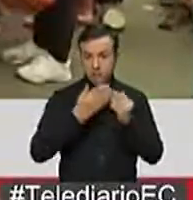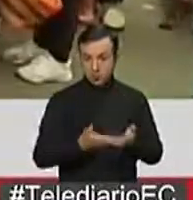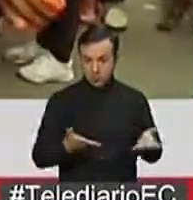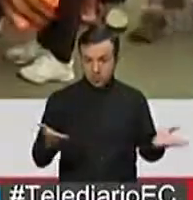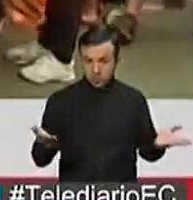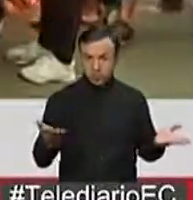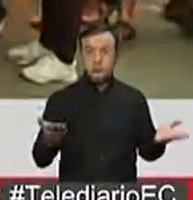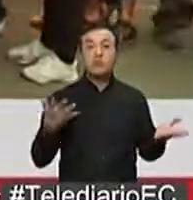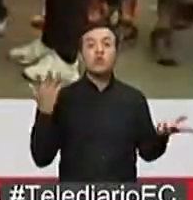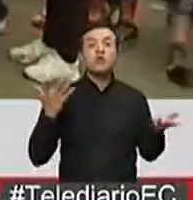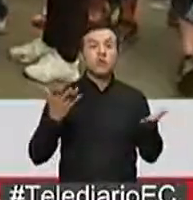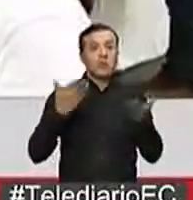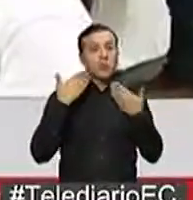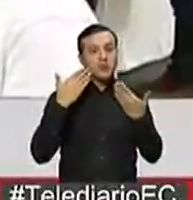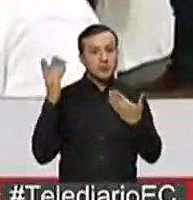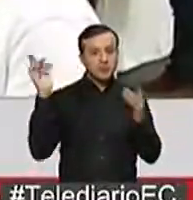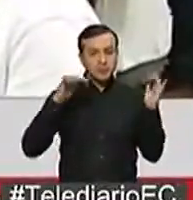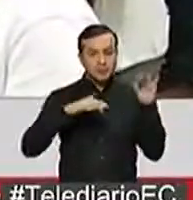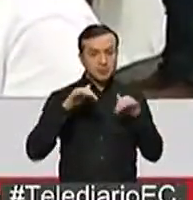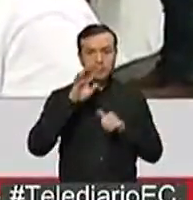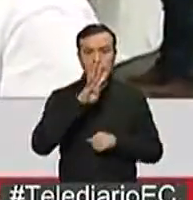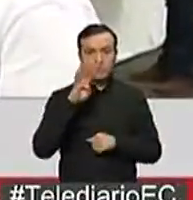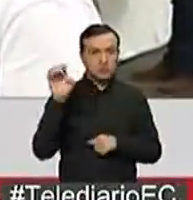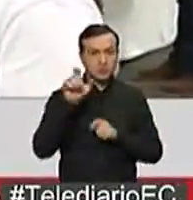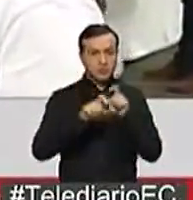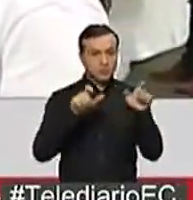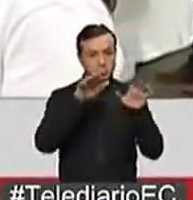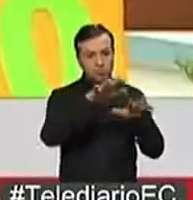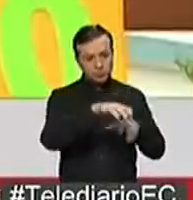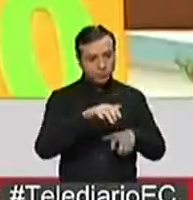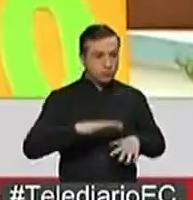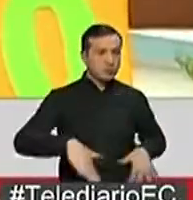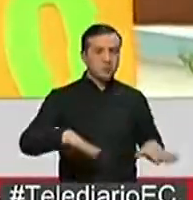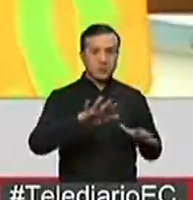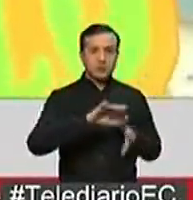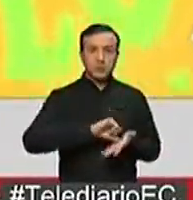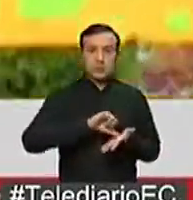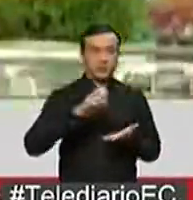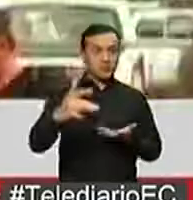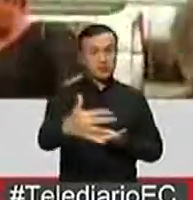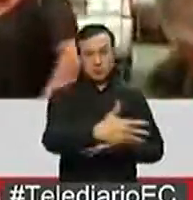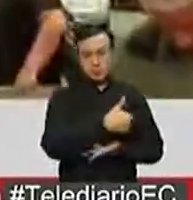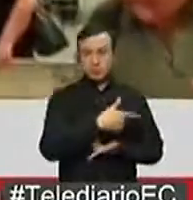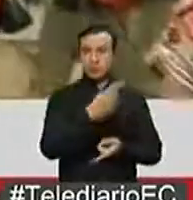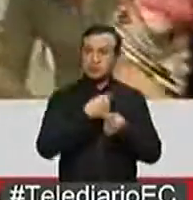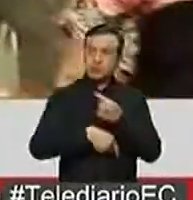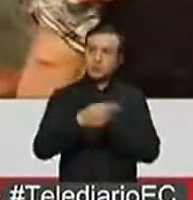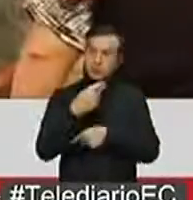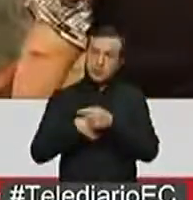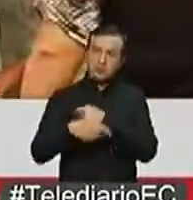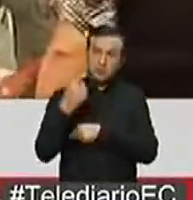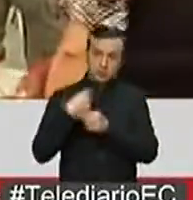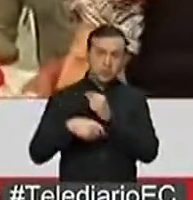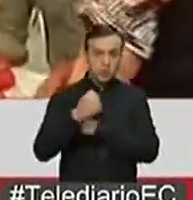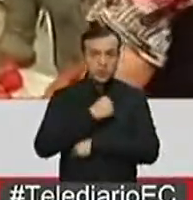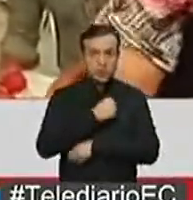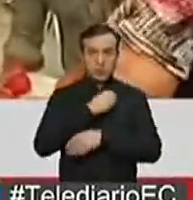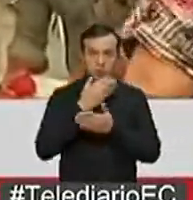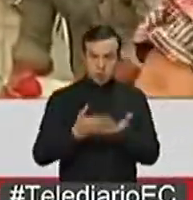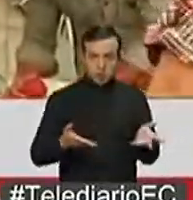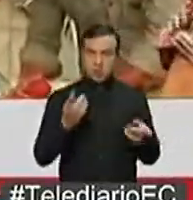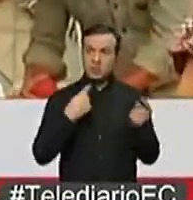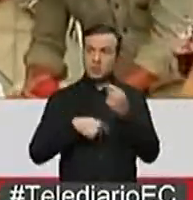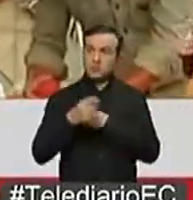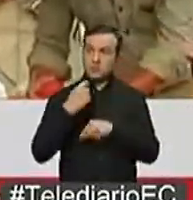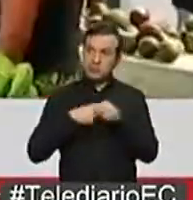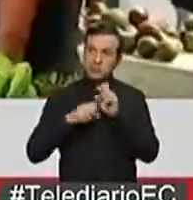Modelo en Guayaquil, a la que llegaron más de 400 productores de diferentes ciudades del país, con el objetivo de comercializar sus productos directamente